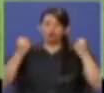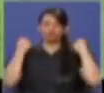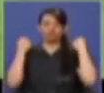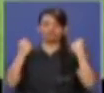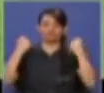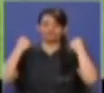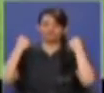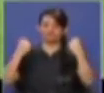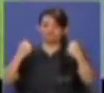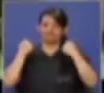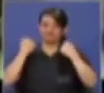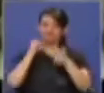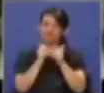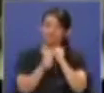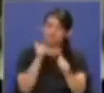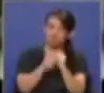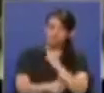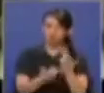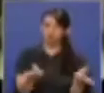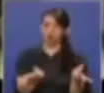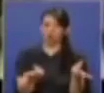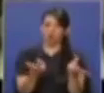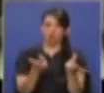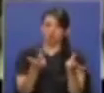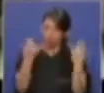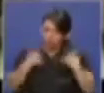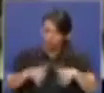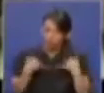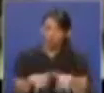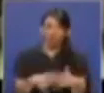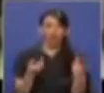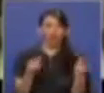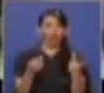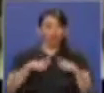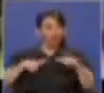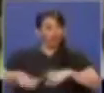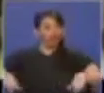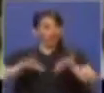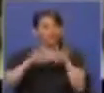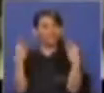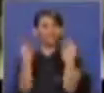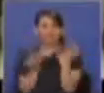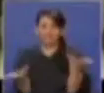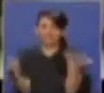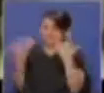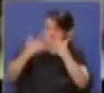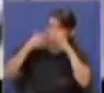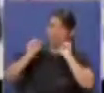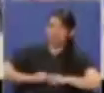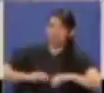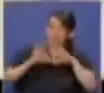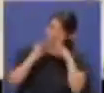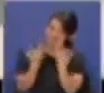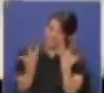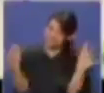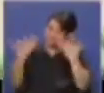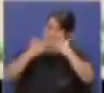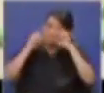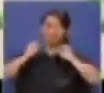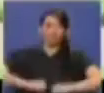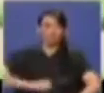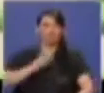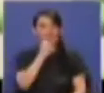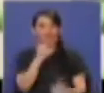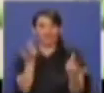deporte, disfrutar de esos juegos, hacer ejercicio, sitio de esparcimiento familiar, de integración familiar. Y